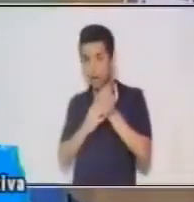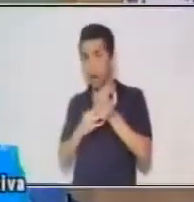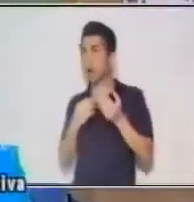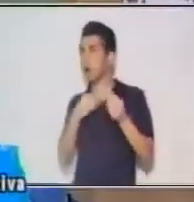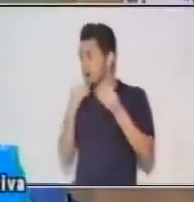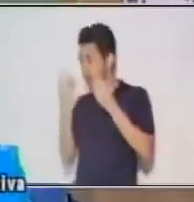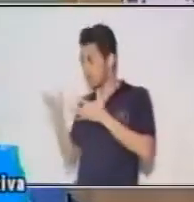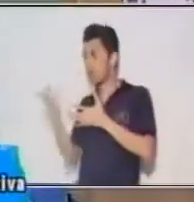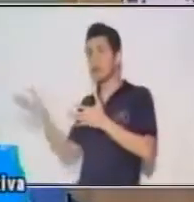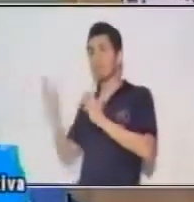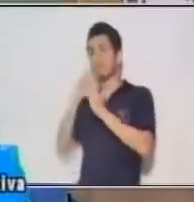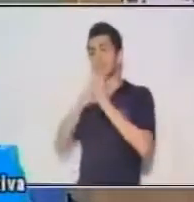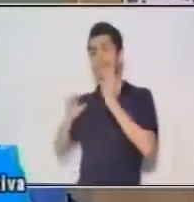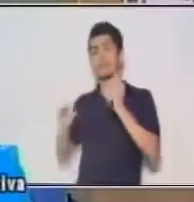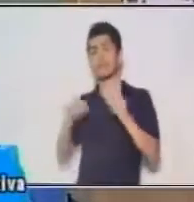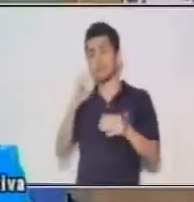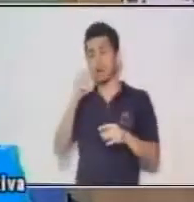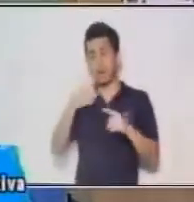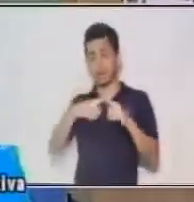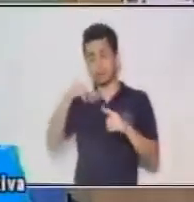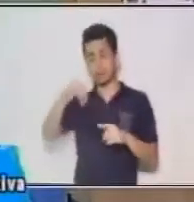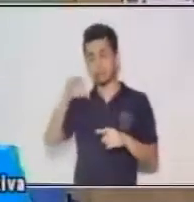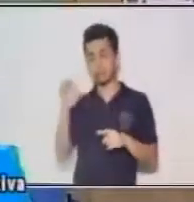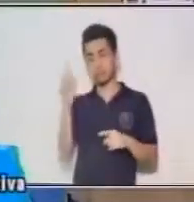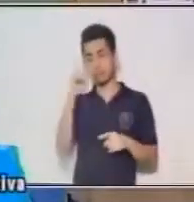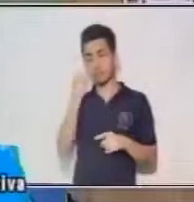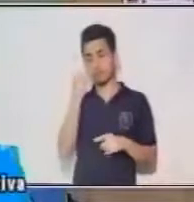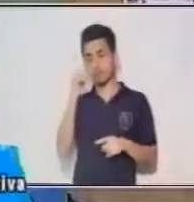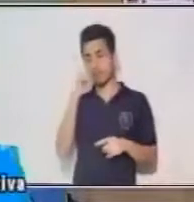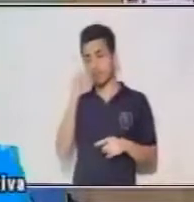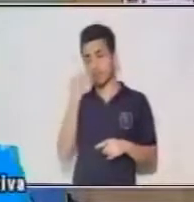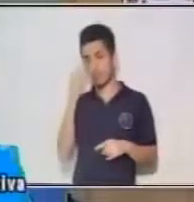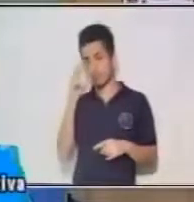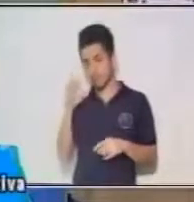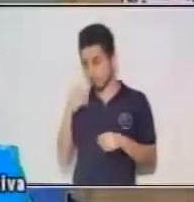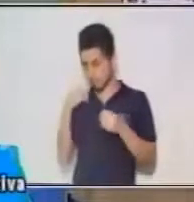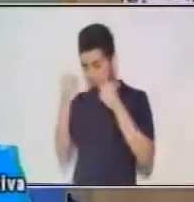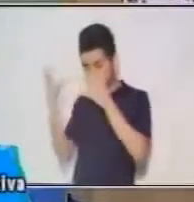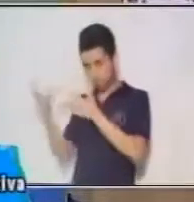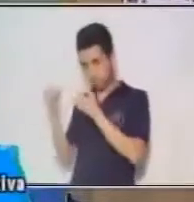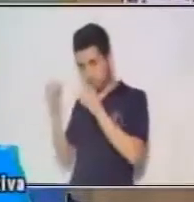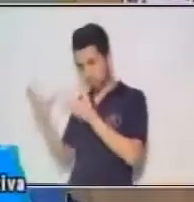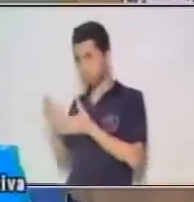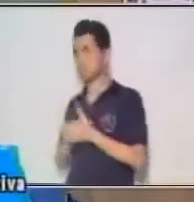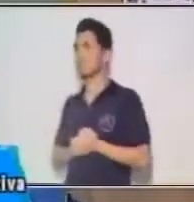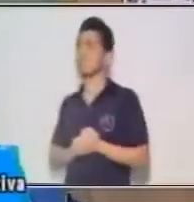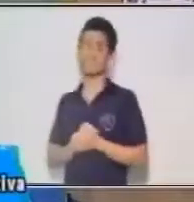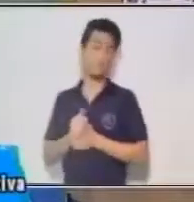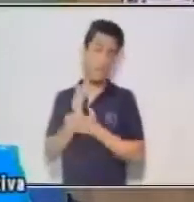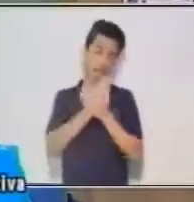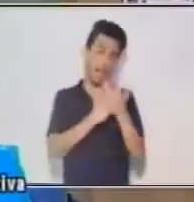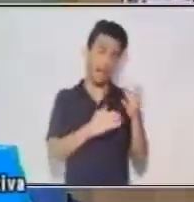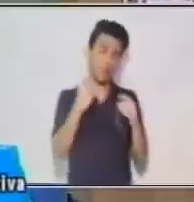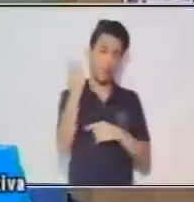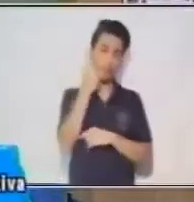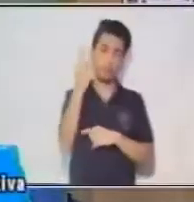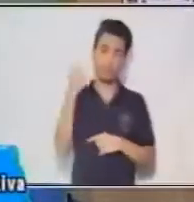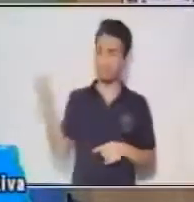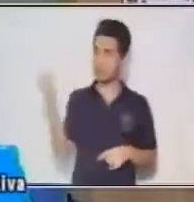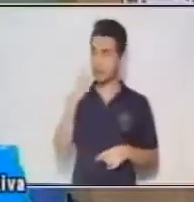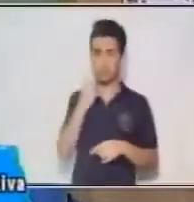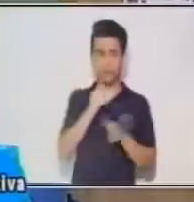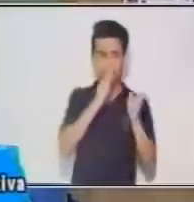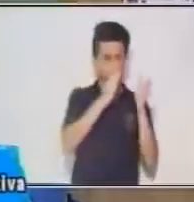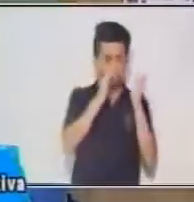voy a utilizar un texto expositivo y lo voy a dar a conocer. Algo muy importante de estos 3